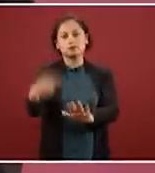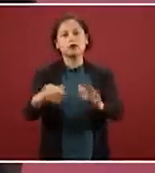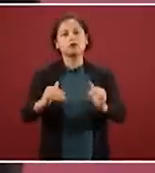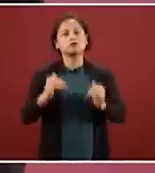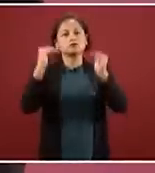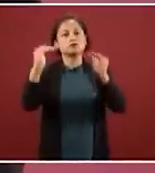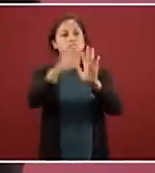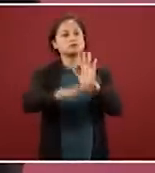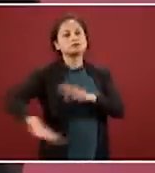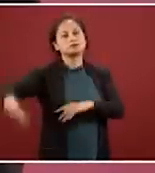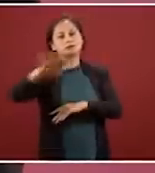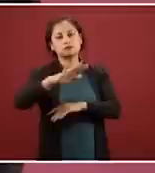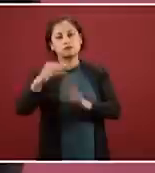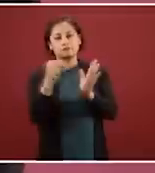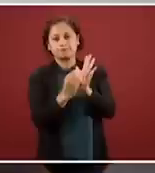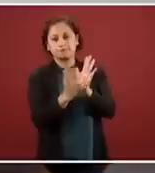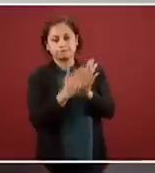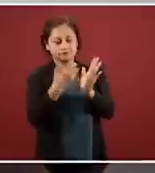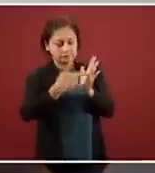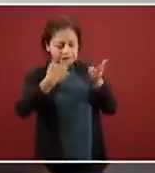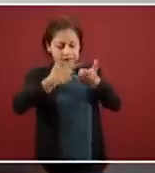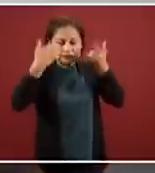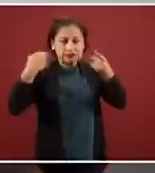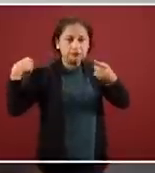a la maestra de la vida, como decía Cicerón.